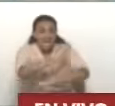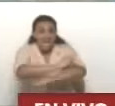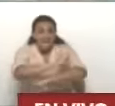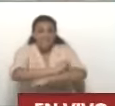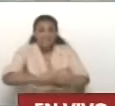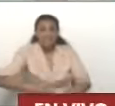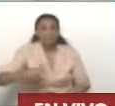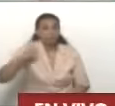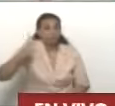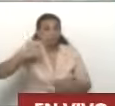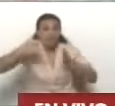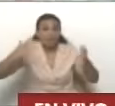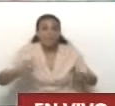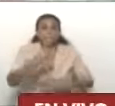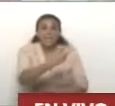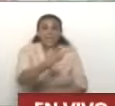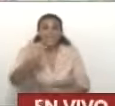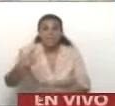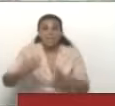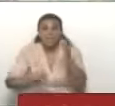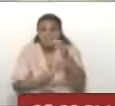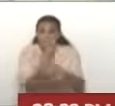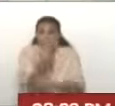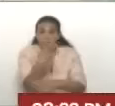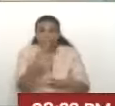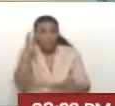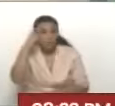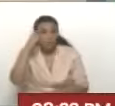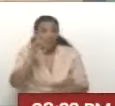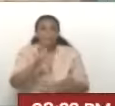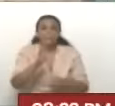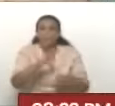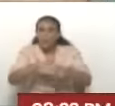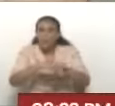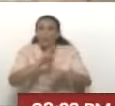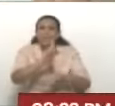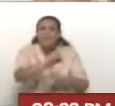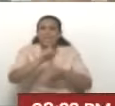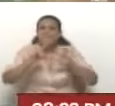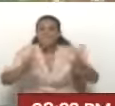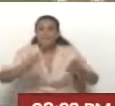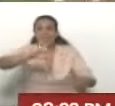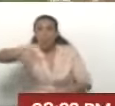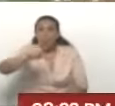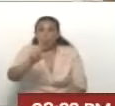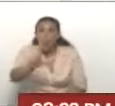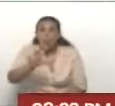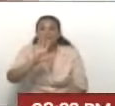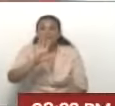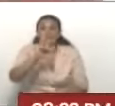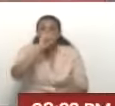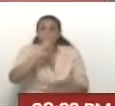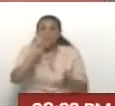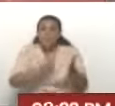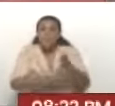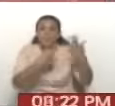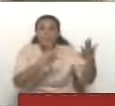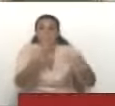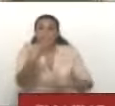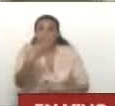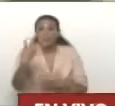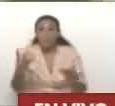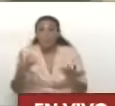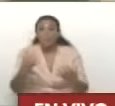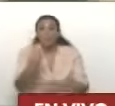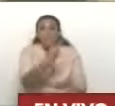día 23 de mayo, el 16, perdón, de julio del 59 coloca la primera piedra y